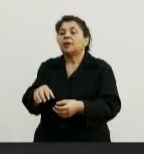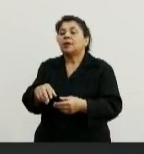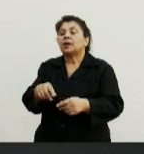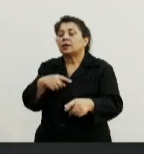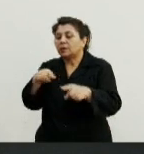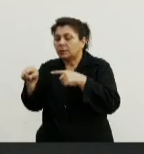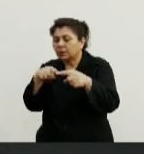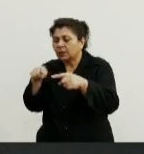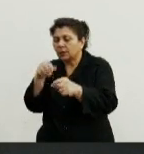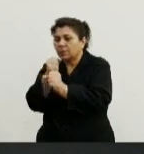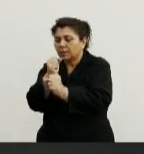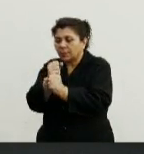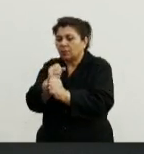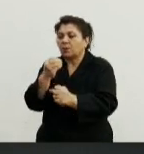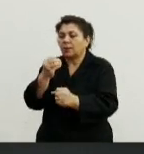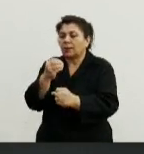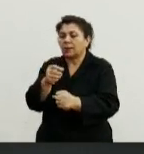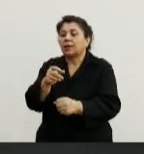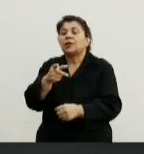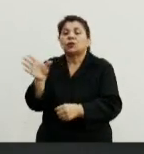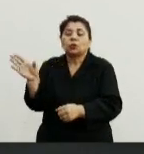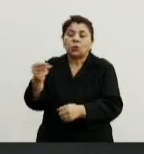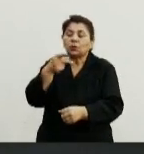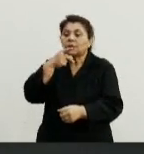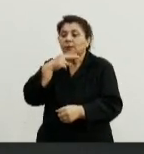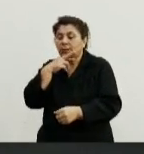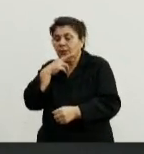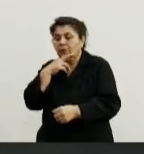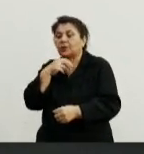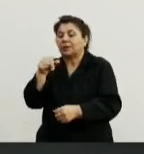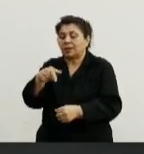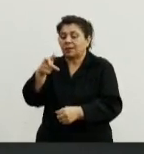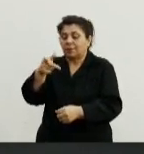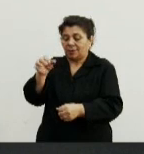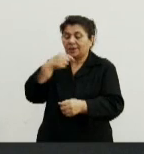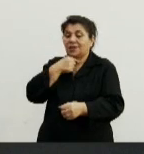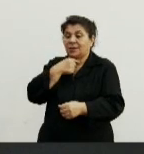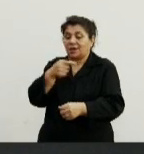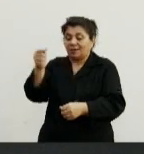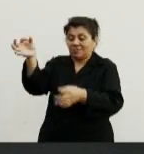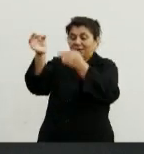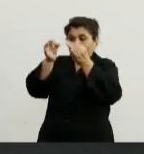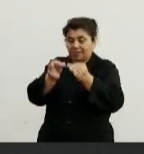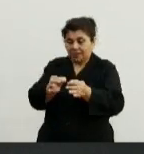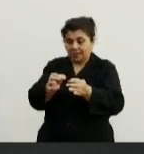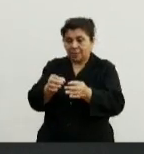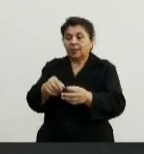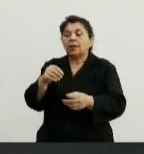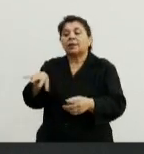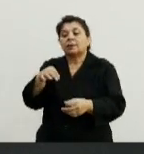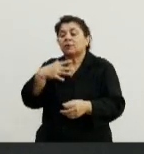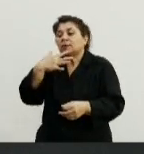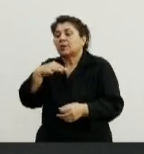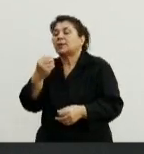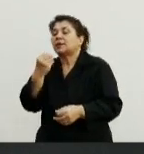en que todos los sanjuaninos que necesiten volver puedan volver a la provincia ahora bien tenemos que entender que esto es una situación de